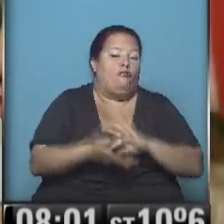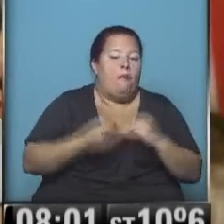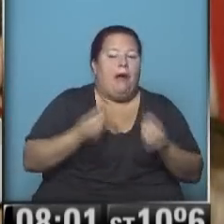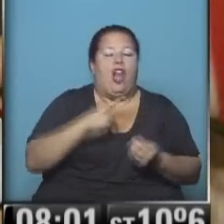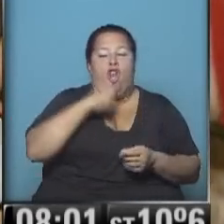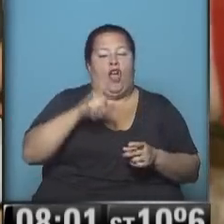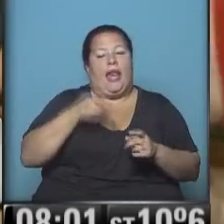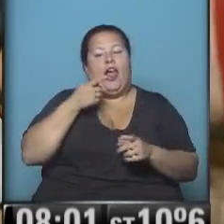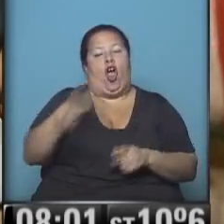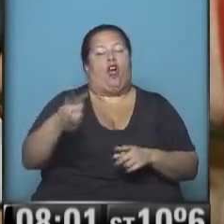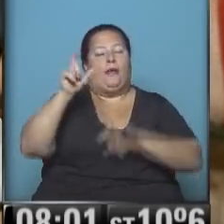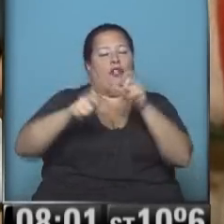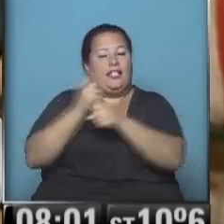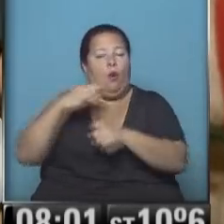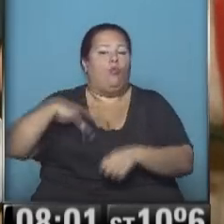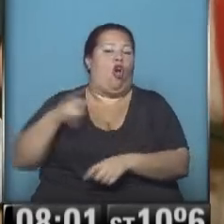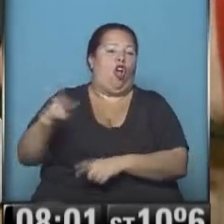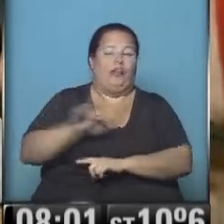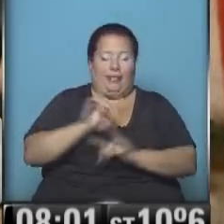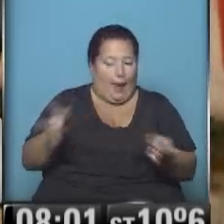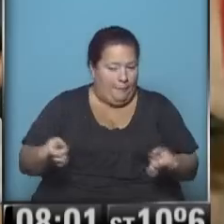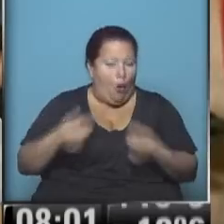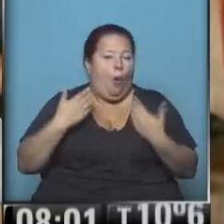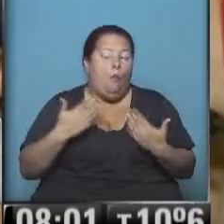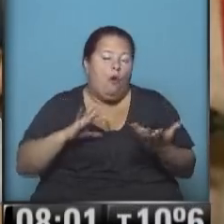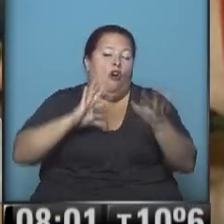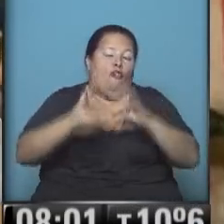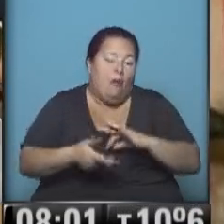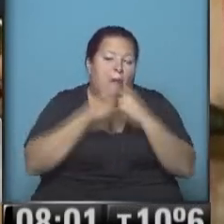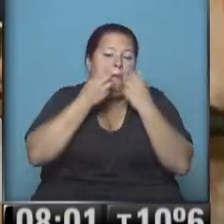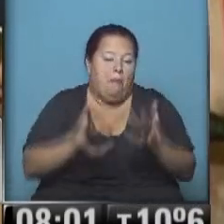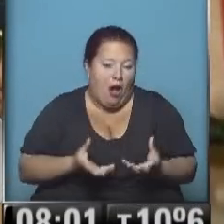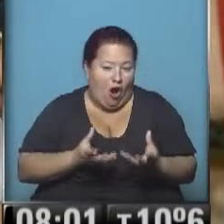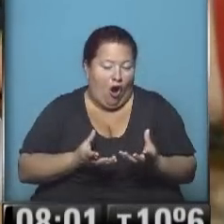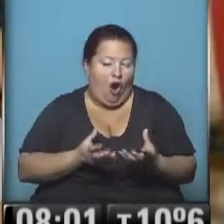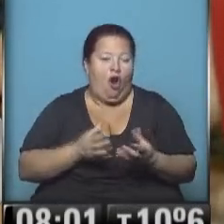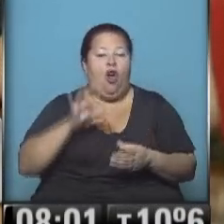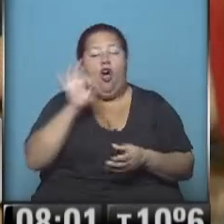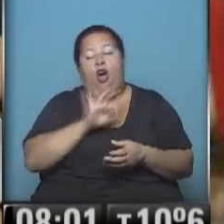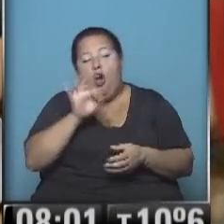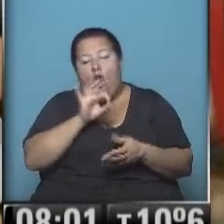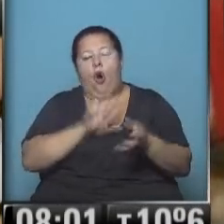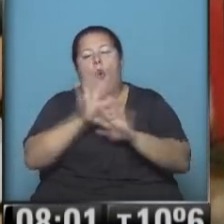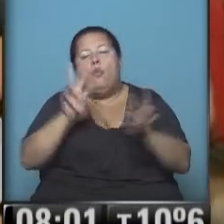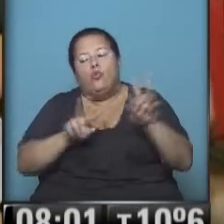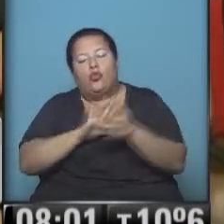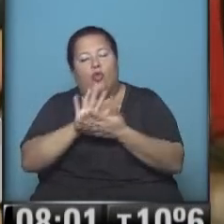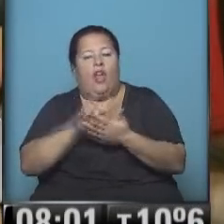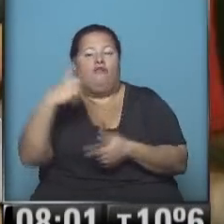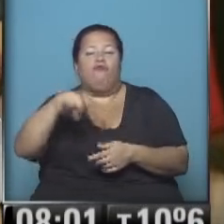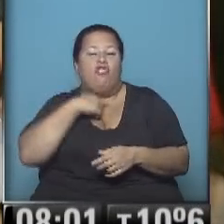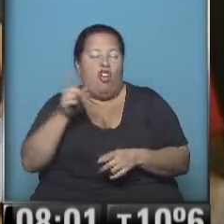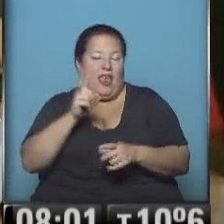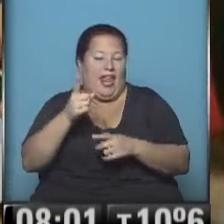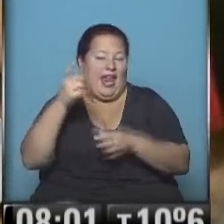no lesionar al trabajador ni al bolsillo del trabajador y poder en todo caso mejorar o morigerar en todo caso algún efecto no deseado por